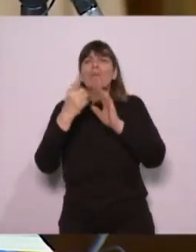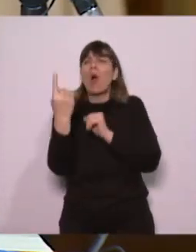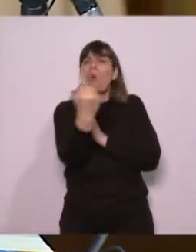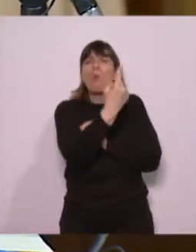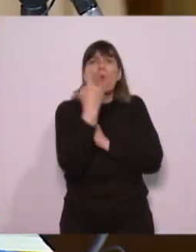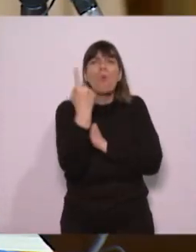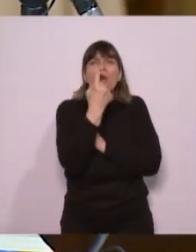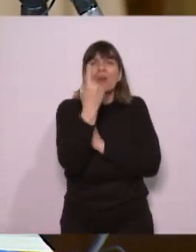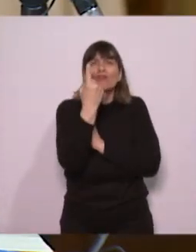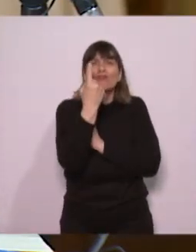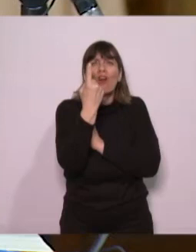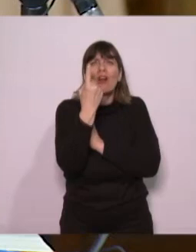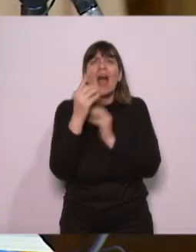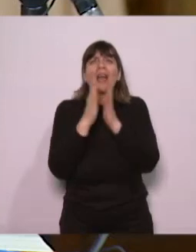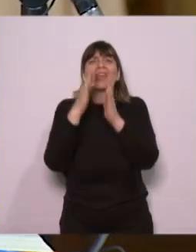iglesia orante.